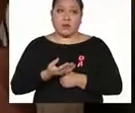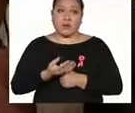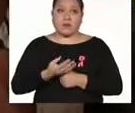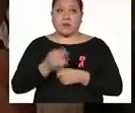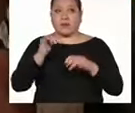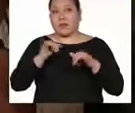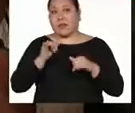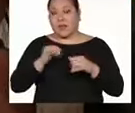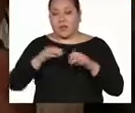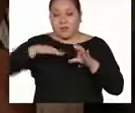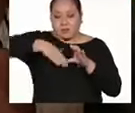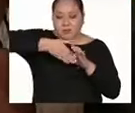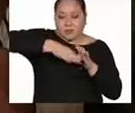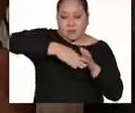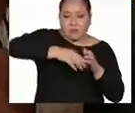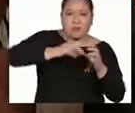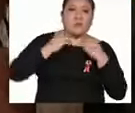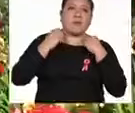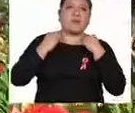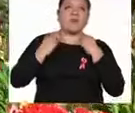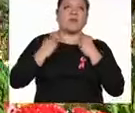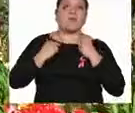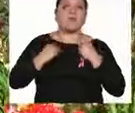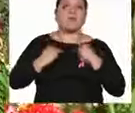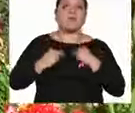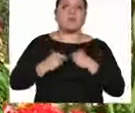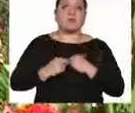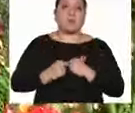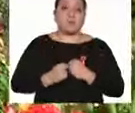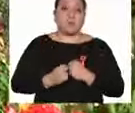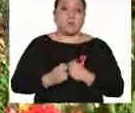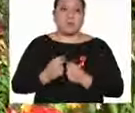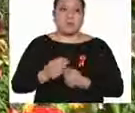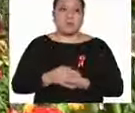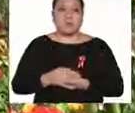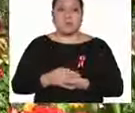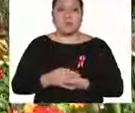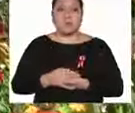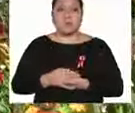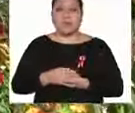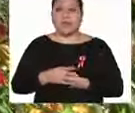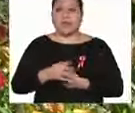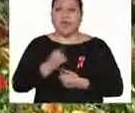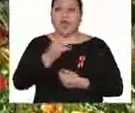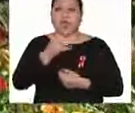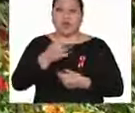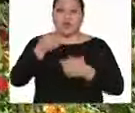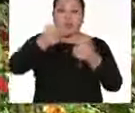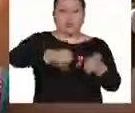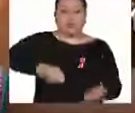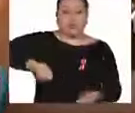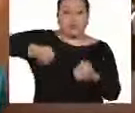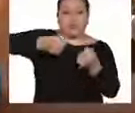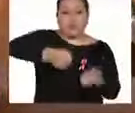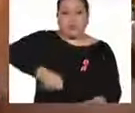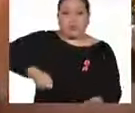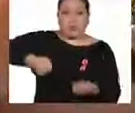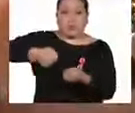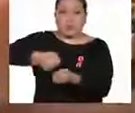de sus artesanías y hacen collares. Hay veces los hombres se van a la chacra cuando tienen más libres